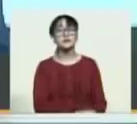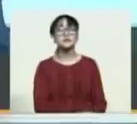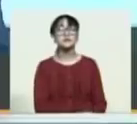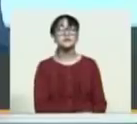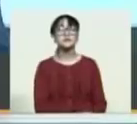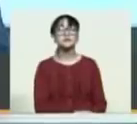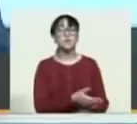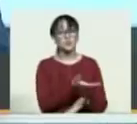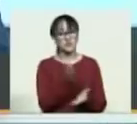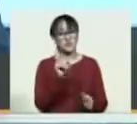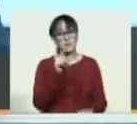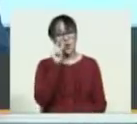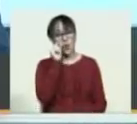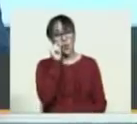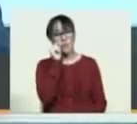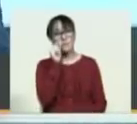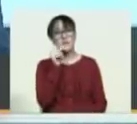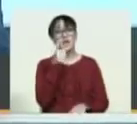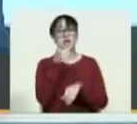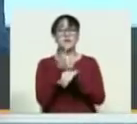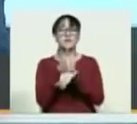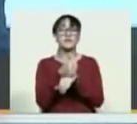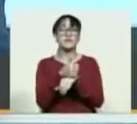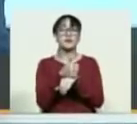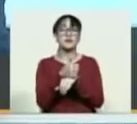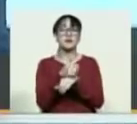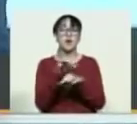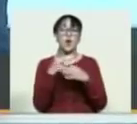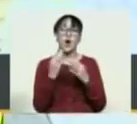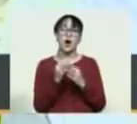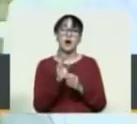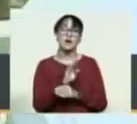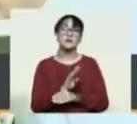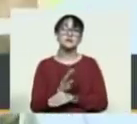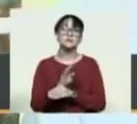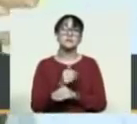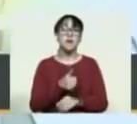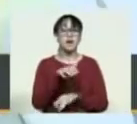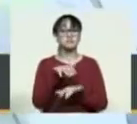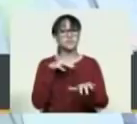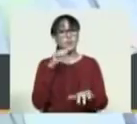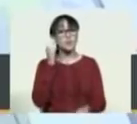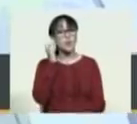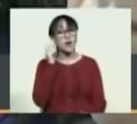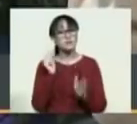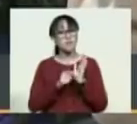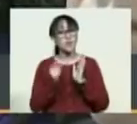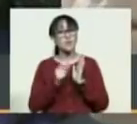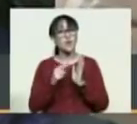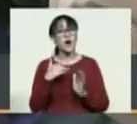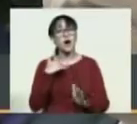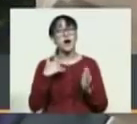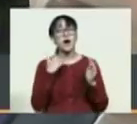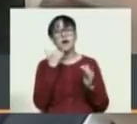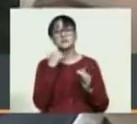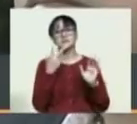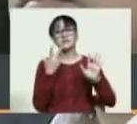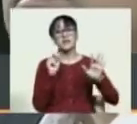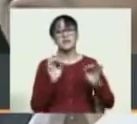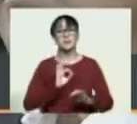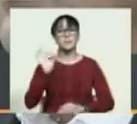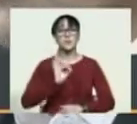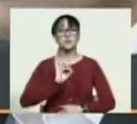y a ustedes también, queridos hombres, jefes de hogar, aunque son más las mujeres, casi el 70% de